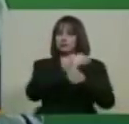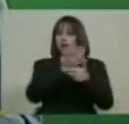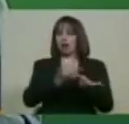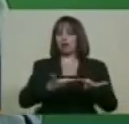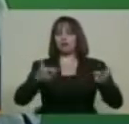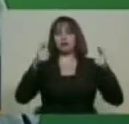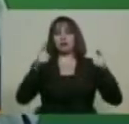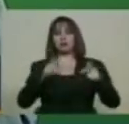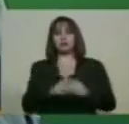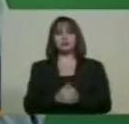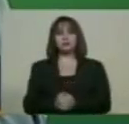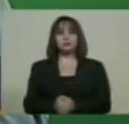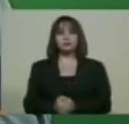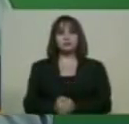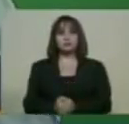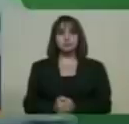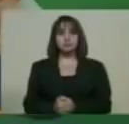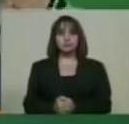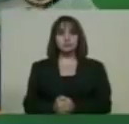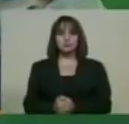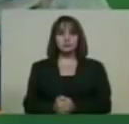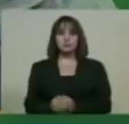libertadores. Así que ver